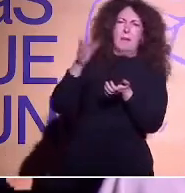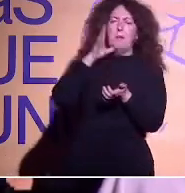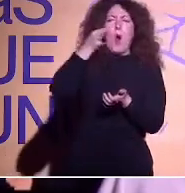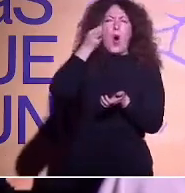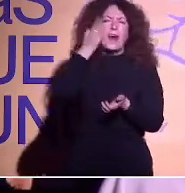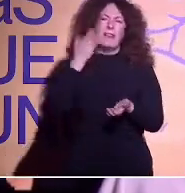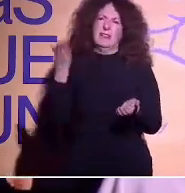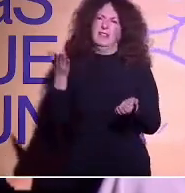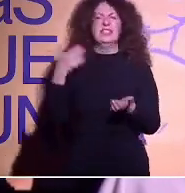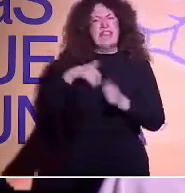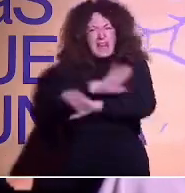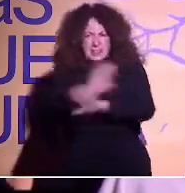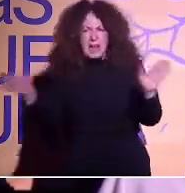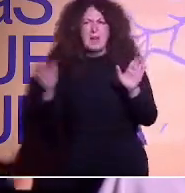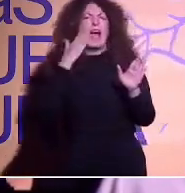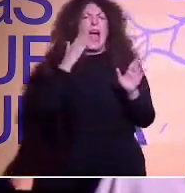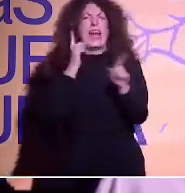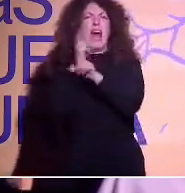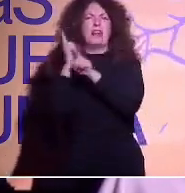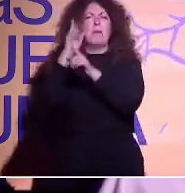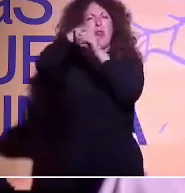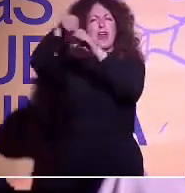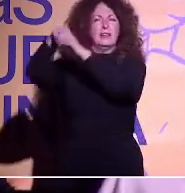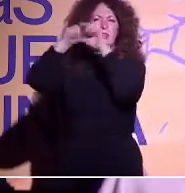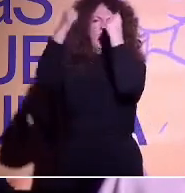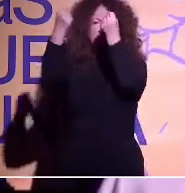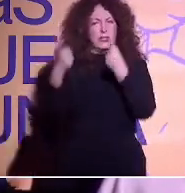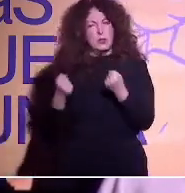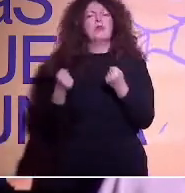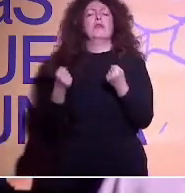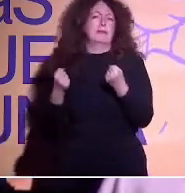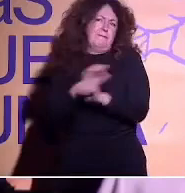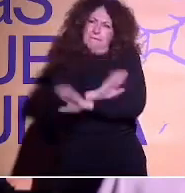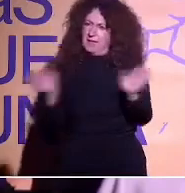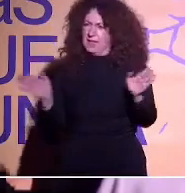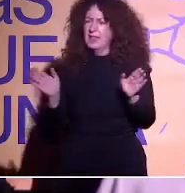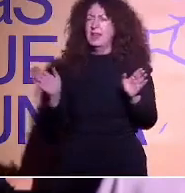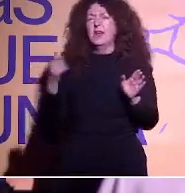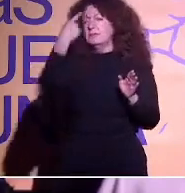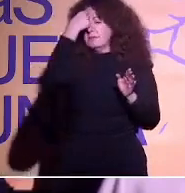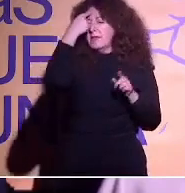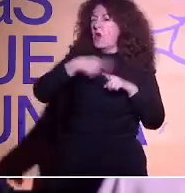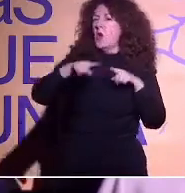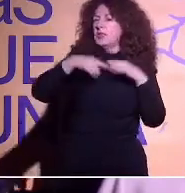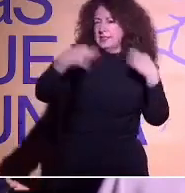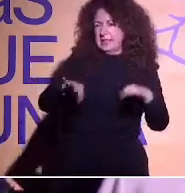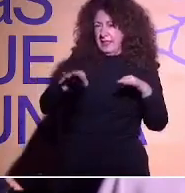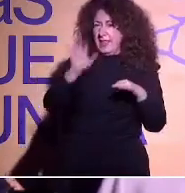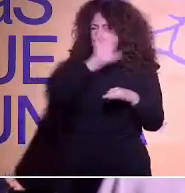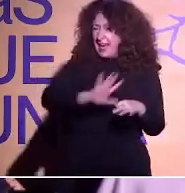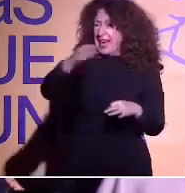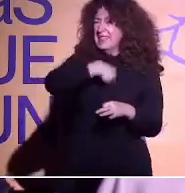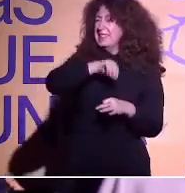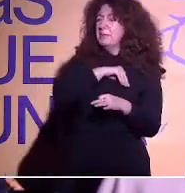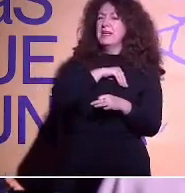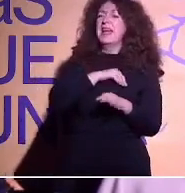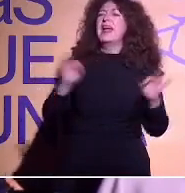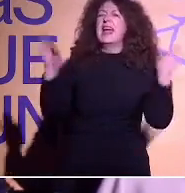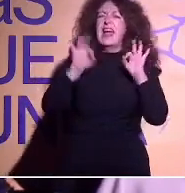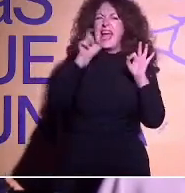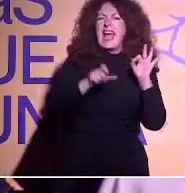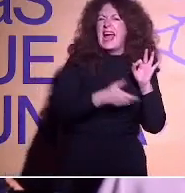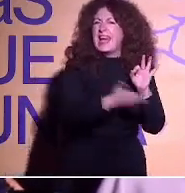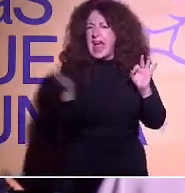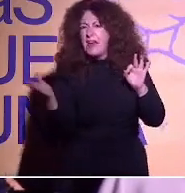que ya está bien de racismo institucional en España recordar lo sencillo que en este país Nadie